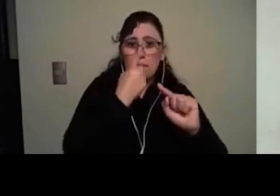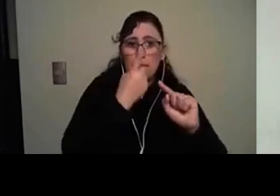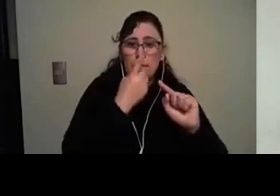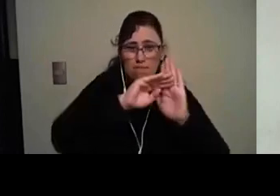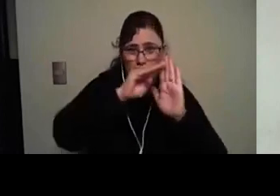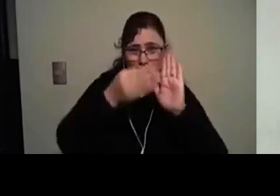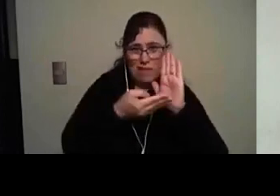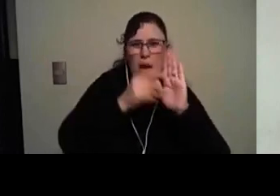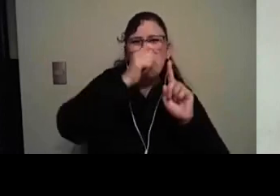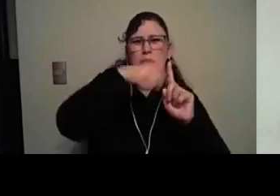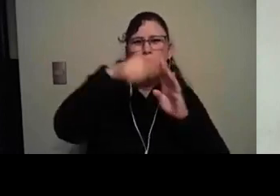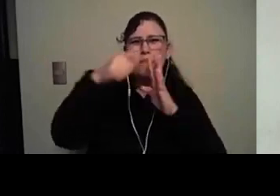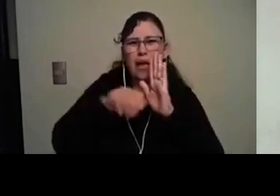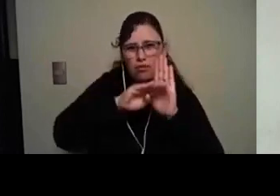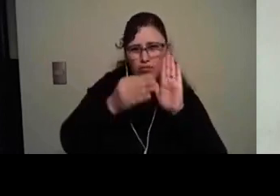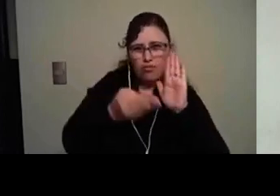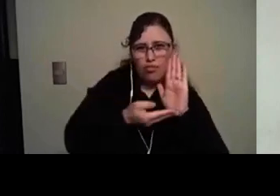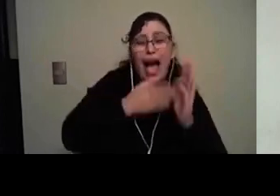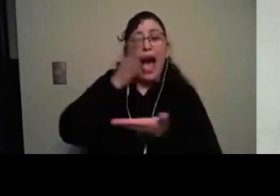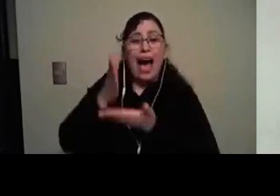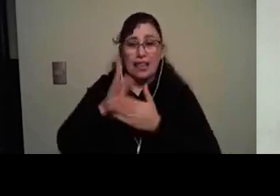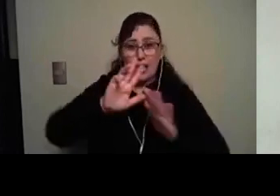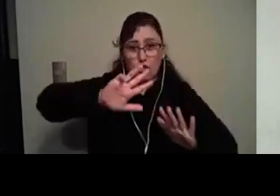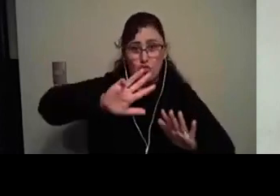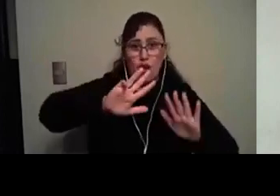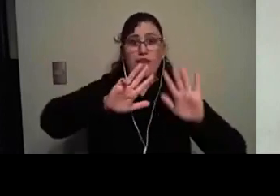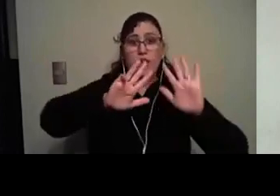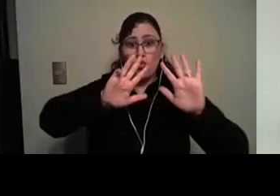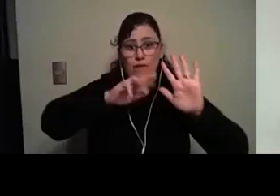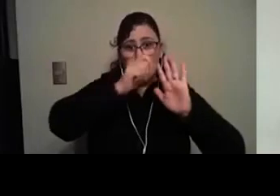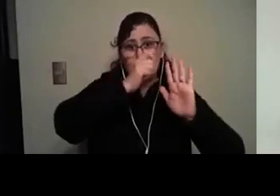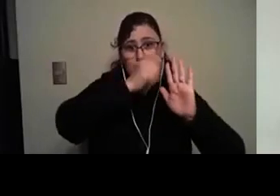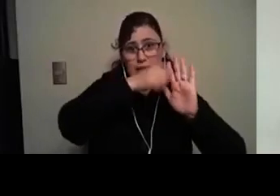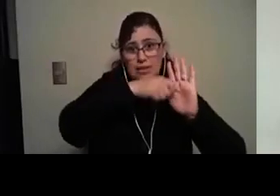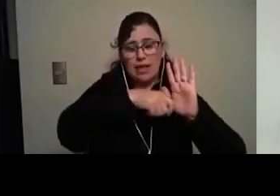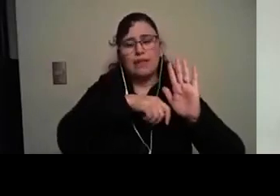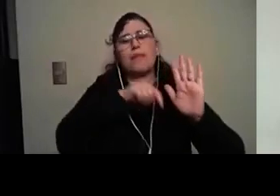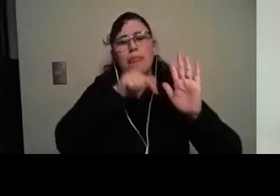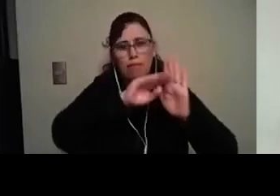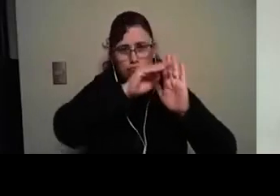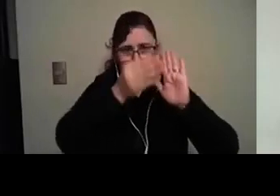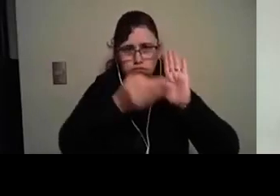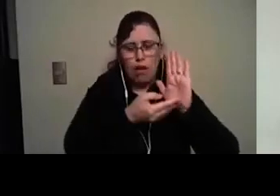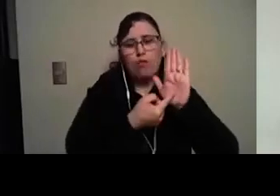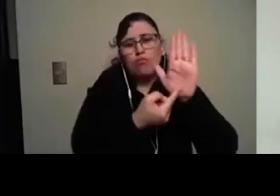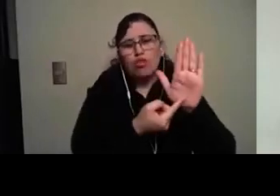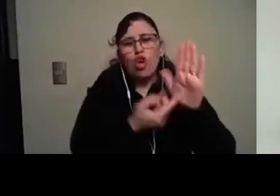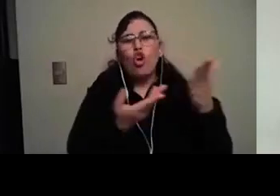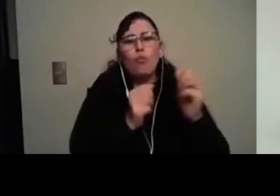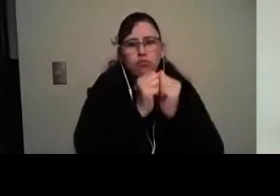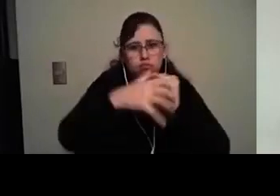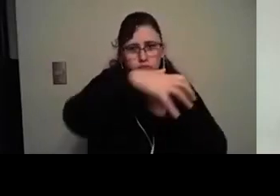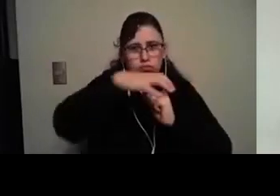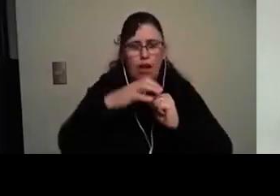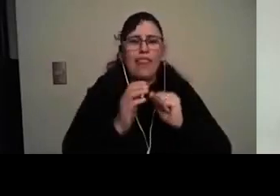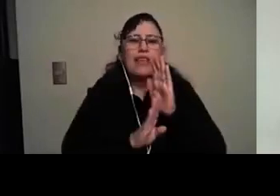hasta los 9 meses. ¿Ya? Y por contraparte, de manera gráfica demostraba los procesos